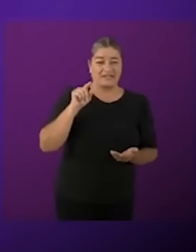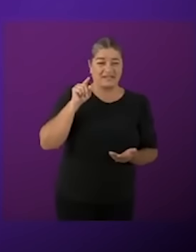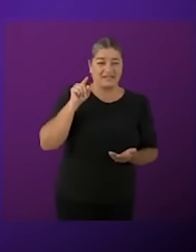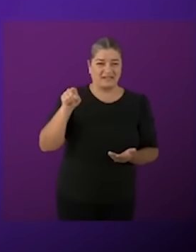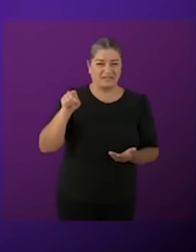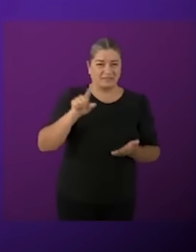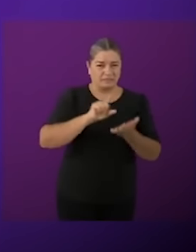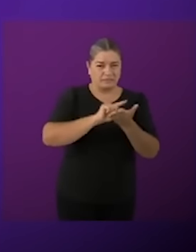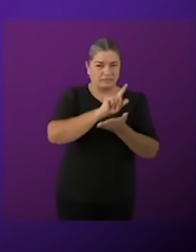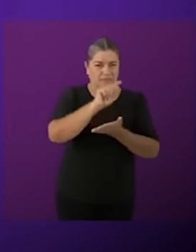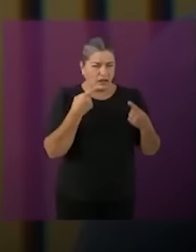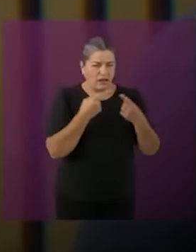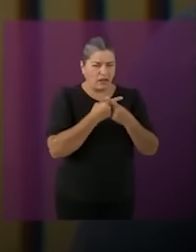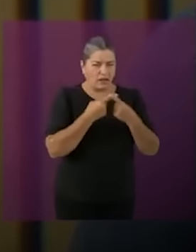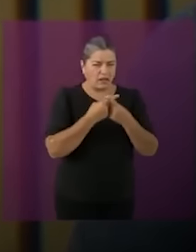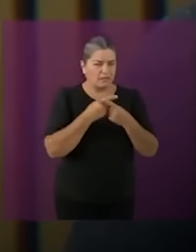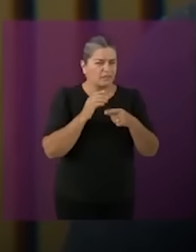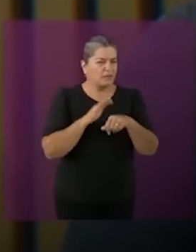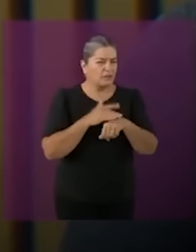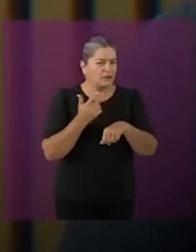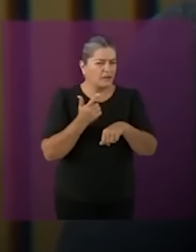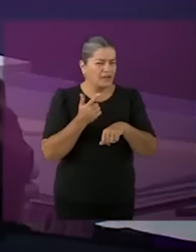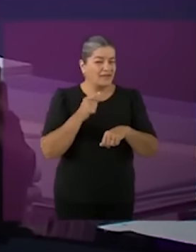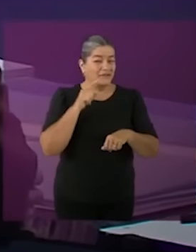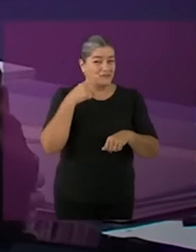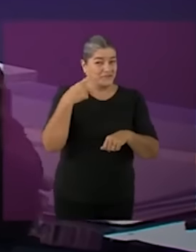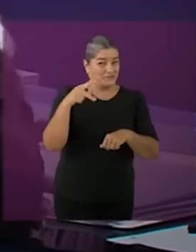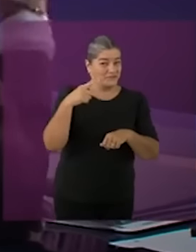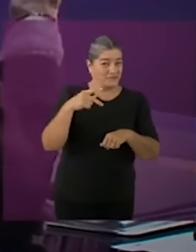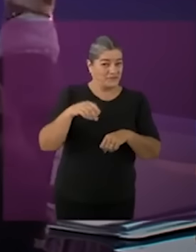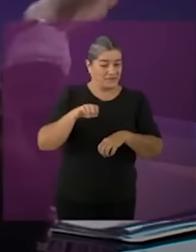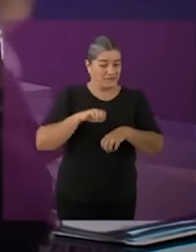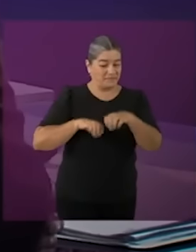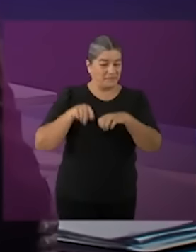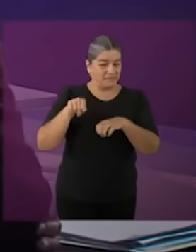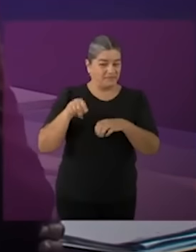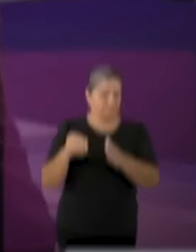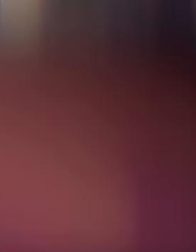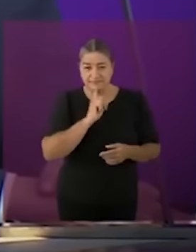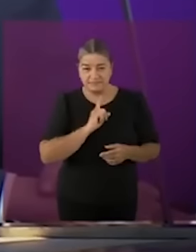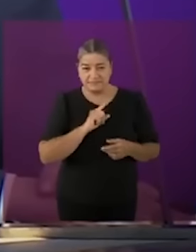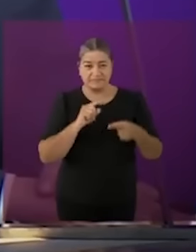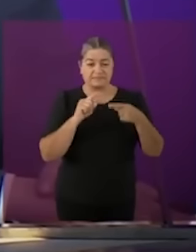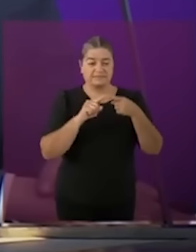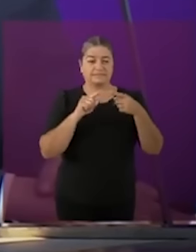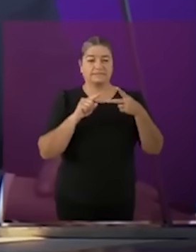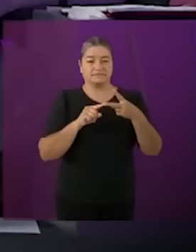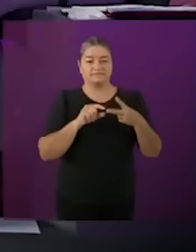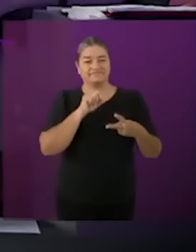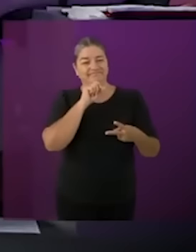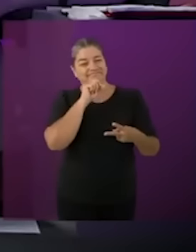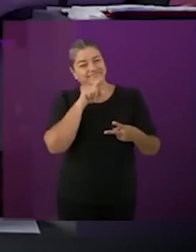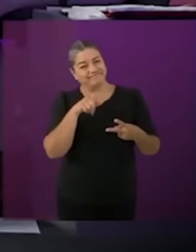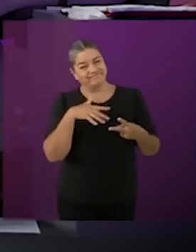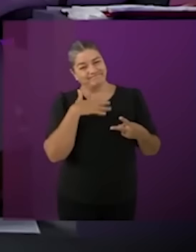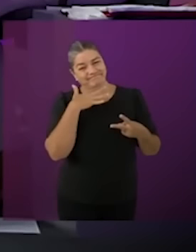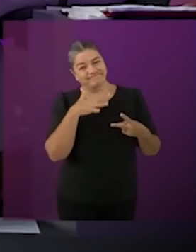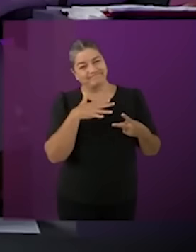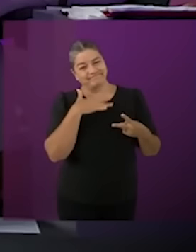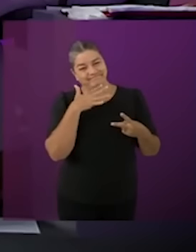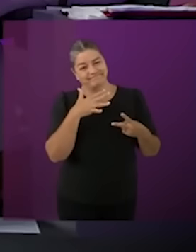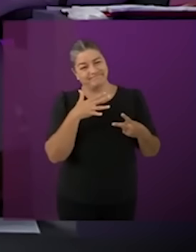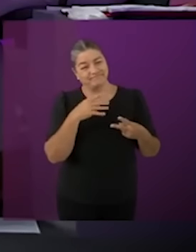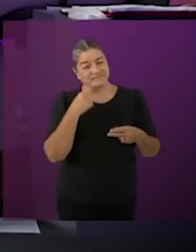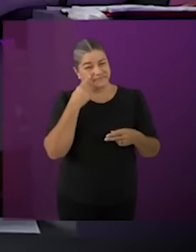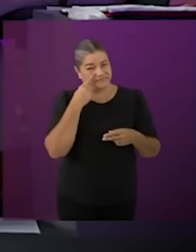Maínez acusaba a Xóchitl y Claudia denunciaba presuntos ilícitos de Xóchitl. Vamos a hablar de los contratos de